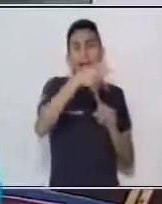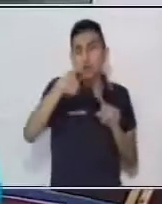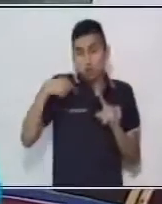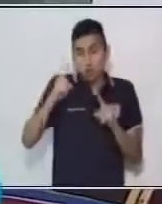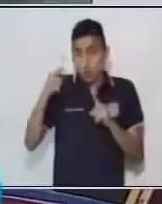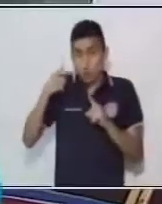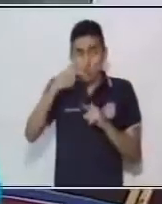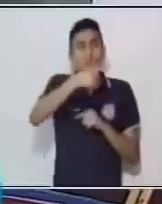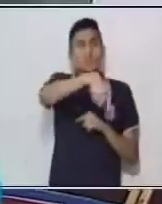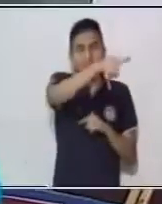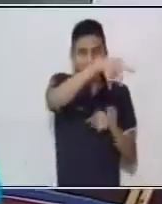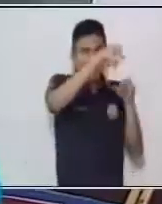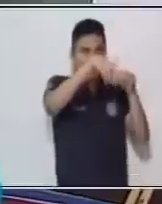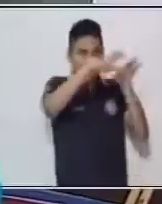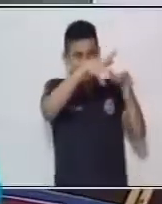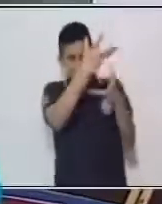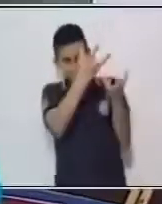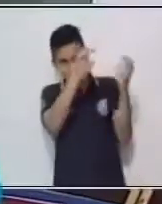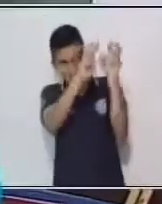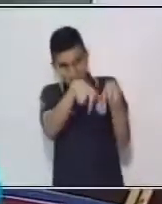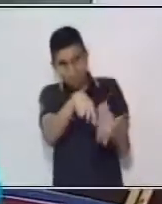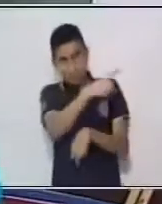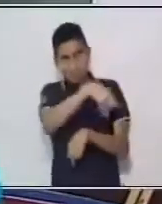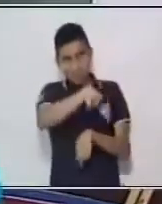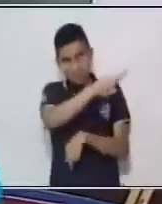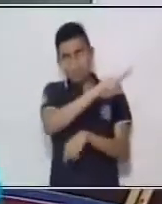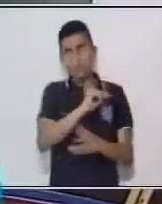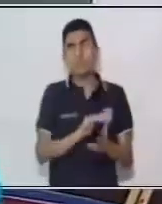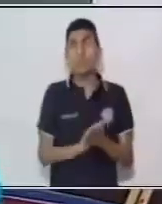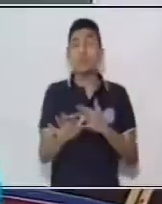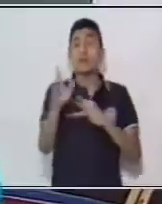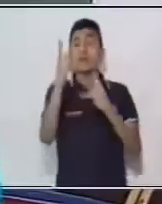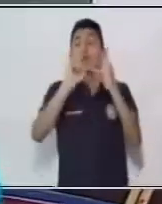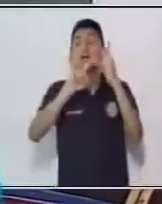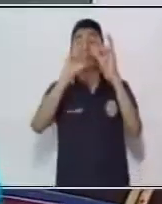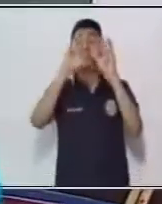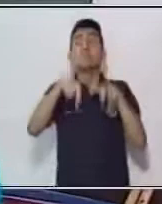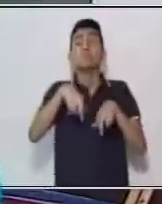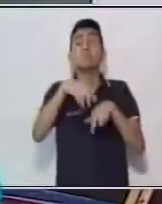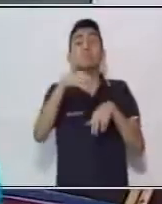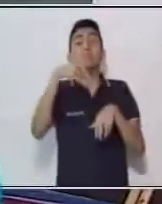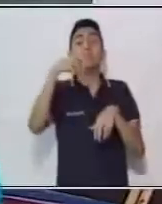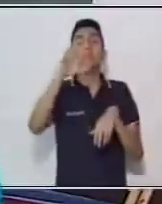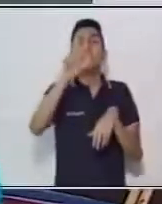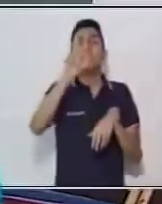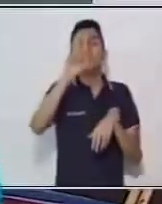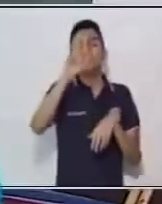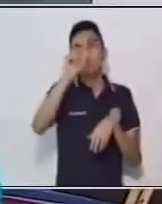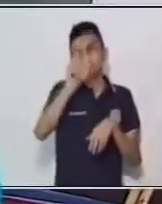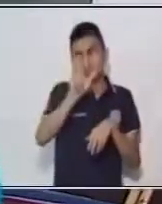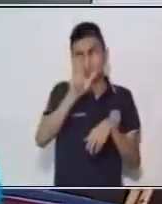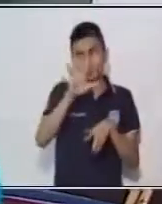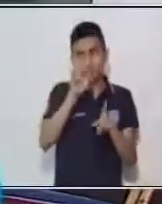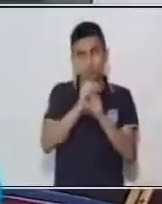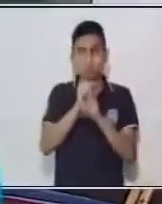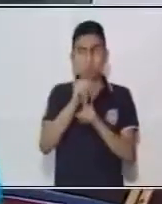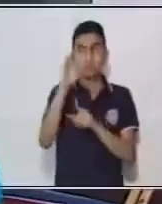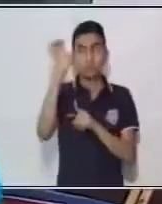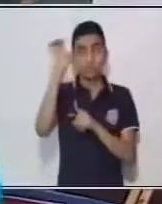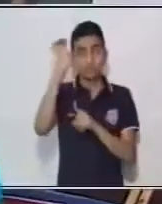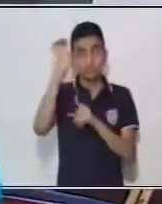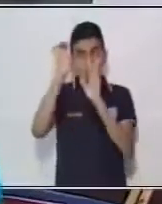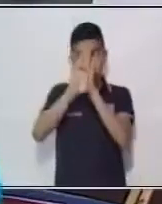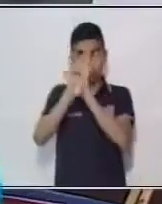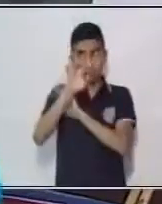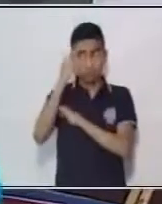ti, sino que a la audiencia, es decir, ustedes. Y por último, la tercera persona plural, si tenemos él o ella,